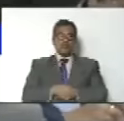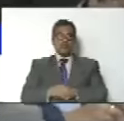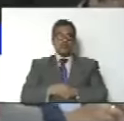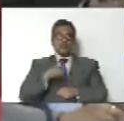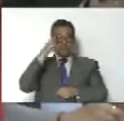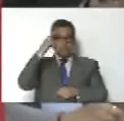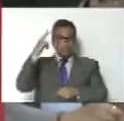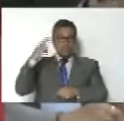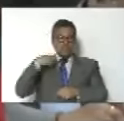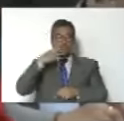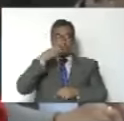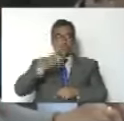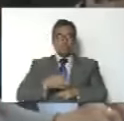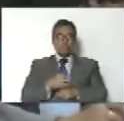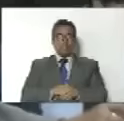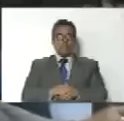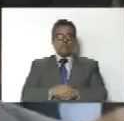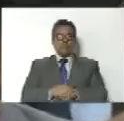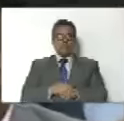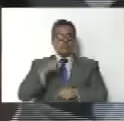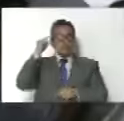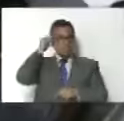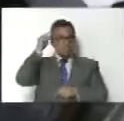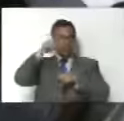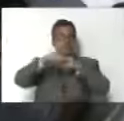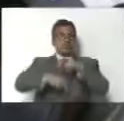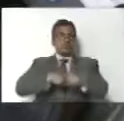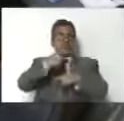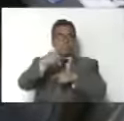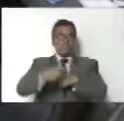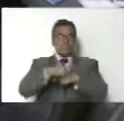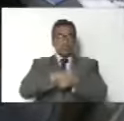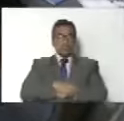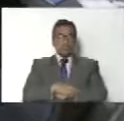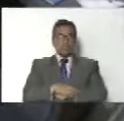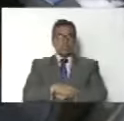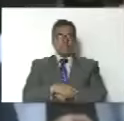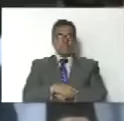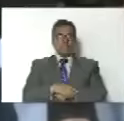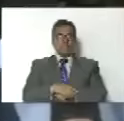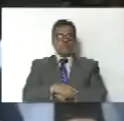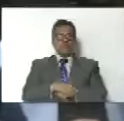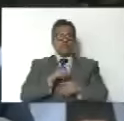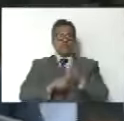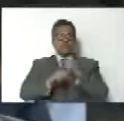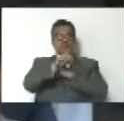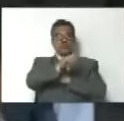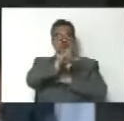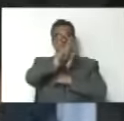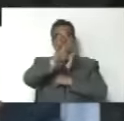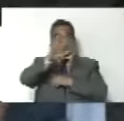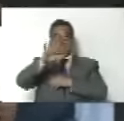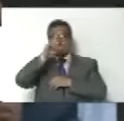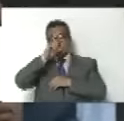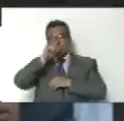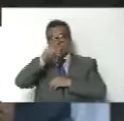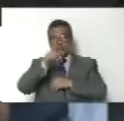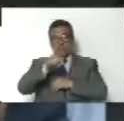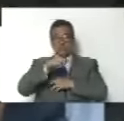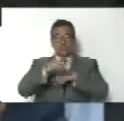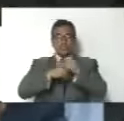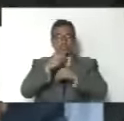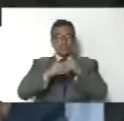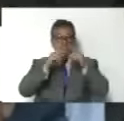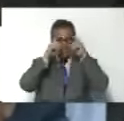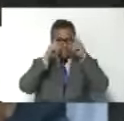un honor, un orgullo el día de mañana que a los 135 años de haberse